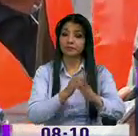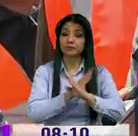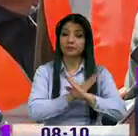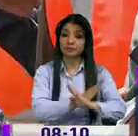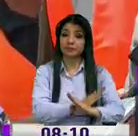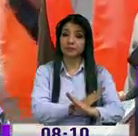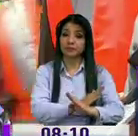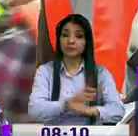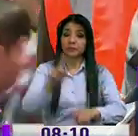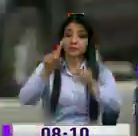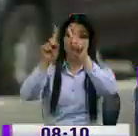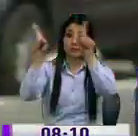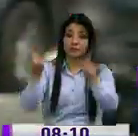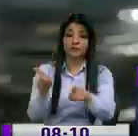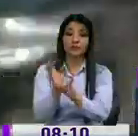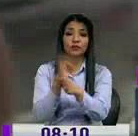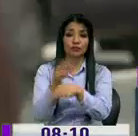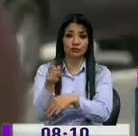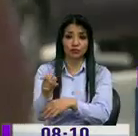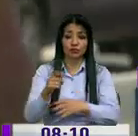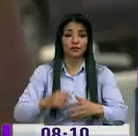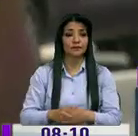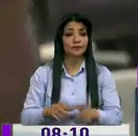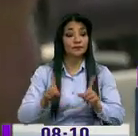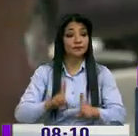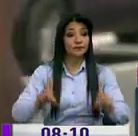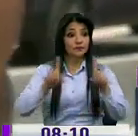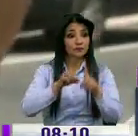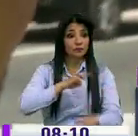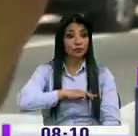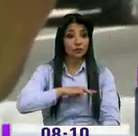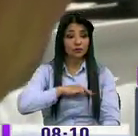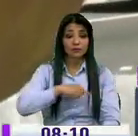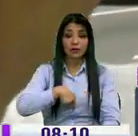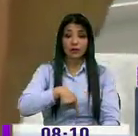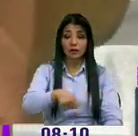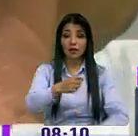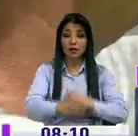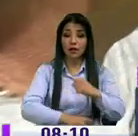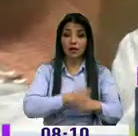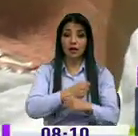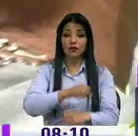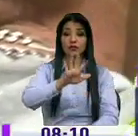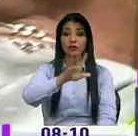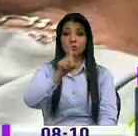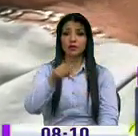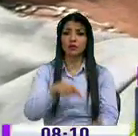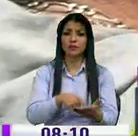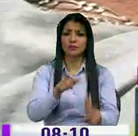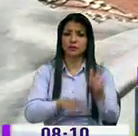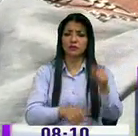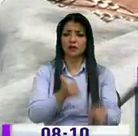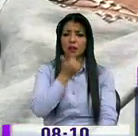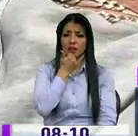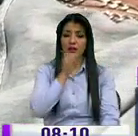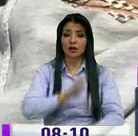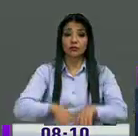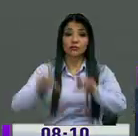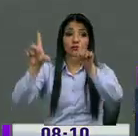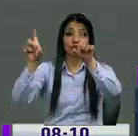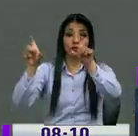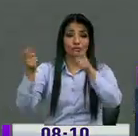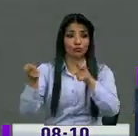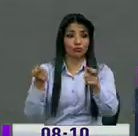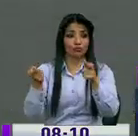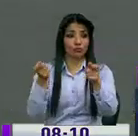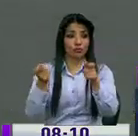que los radares no funcionan. Según datos municipales, en lo que va del año se registran 51.000 infracciones por fotorradares. Sin